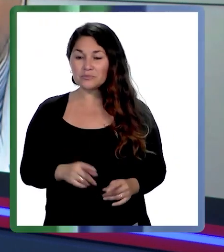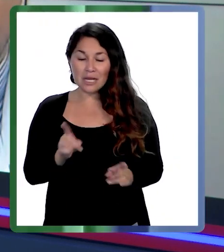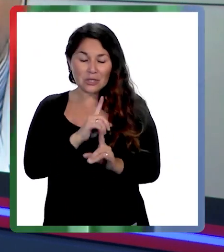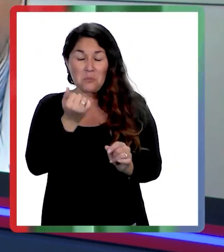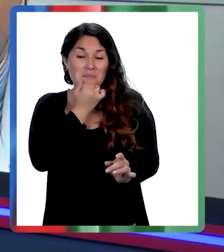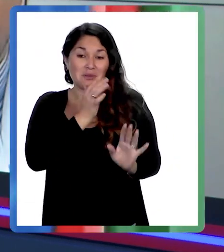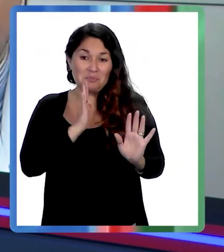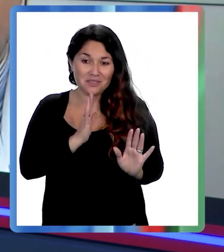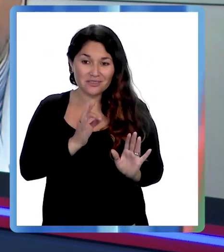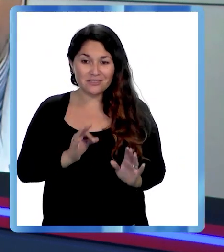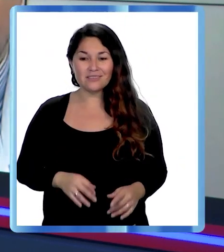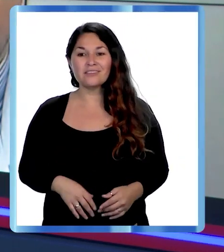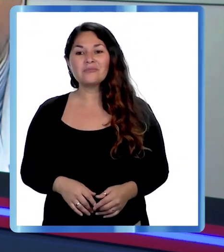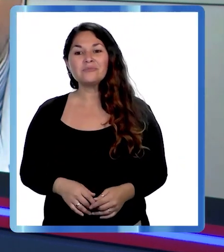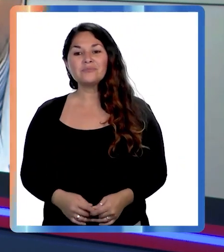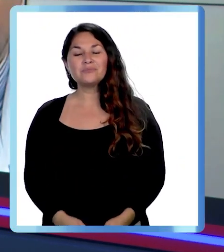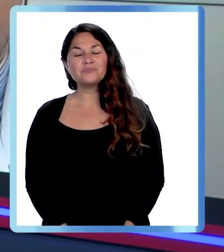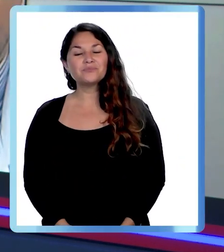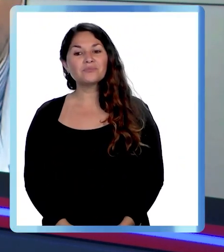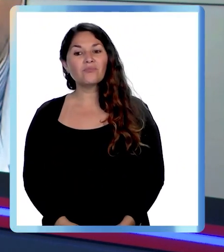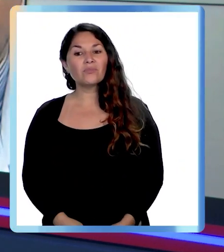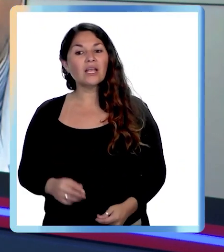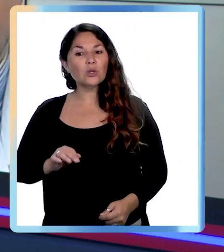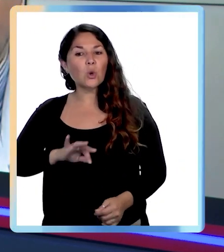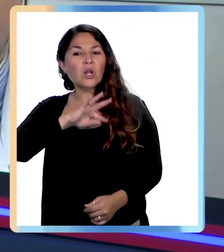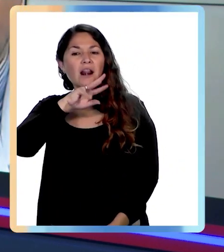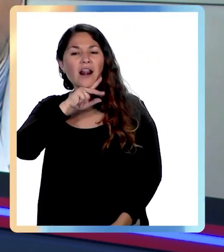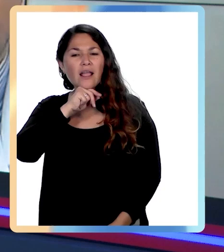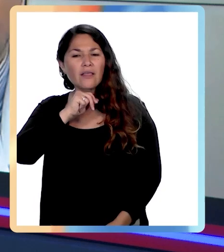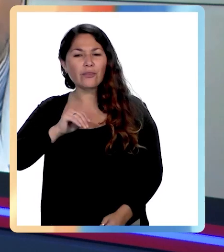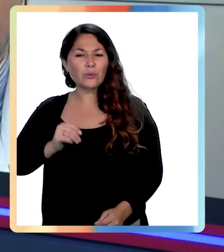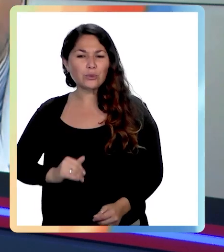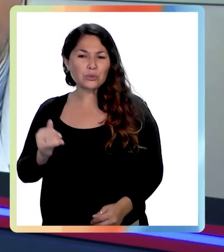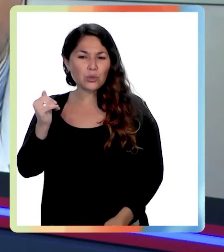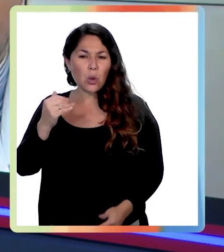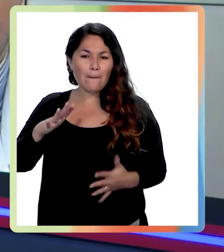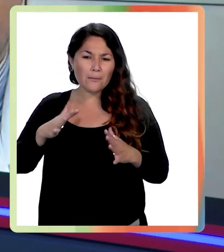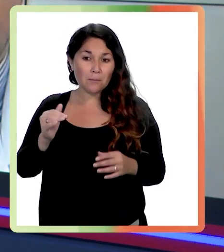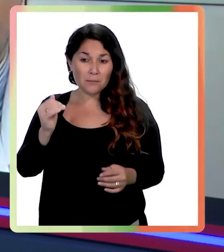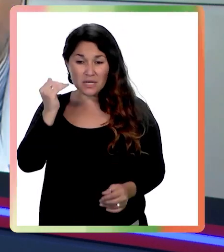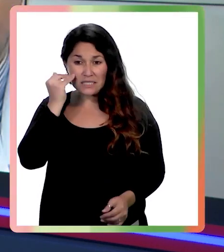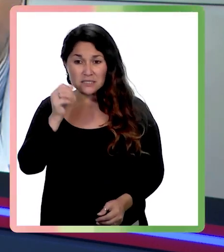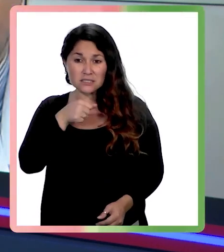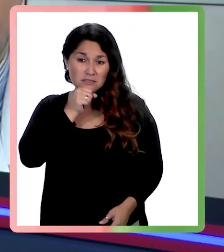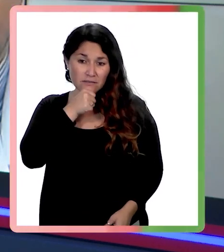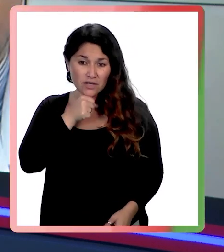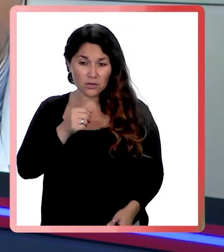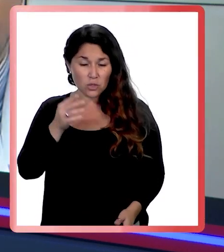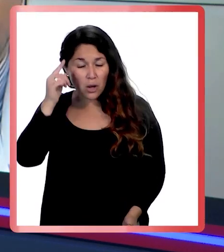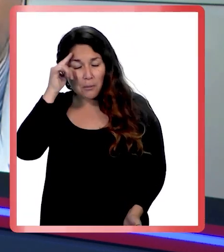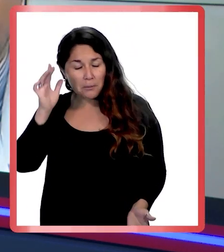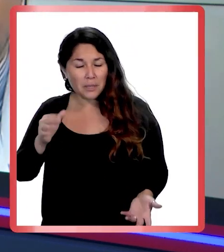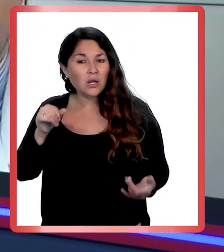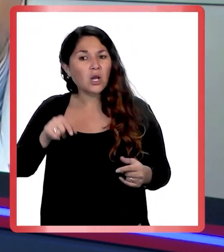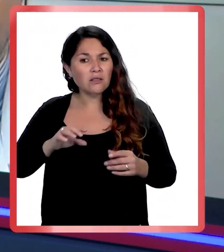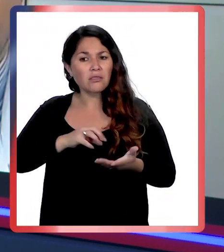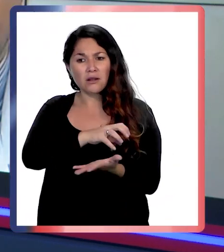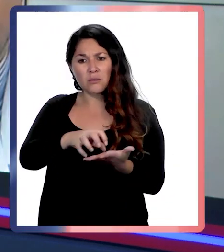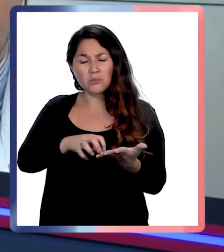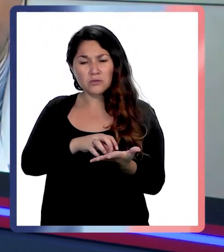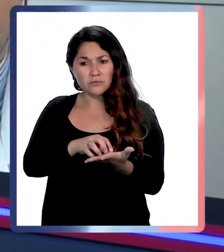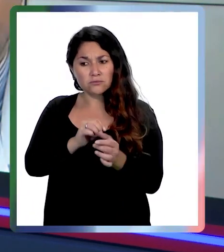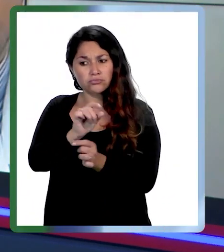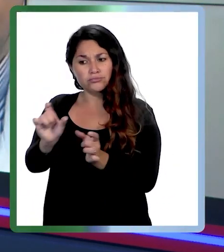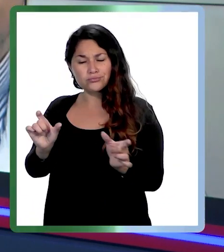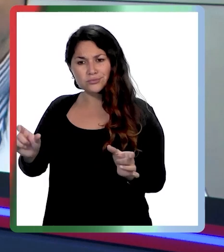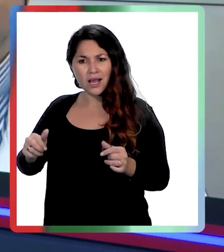me corrige, de los casos se da ya en una etapa adulta, ya cercano a la vejez, pero esta población